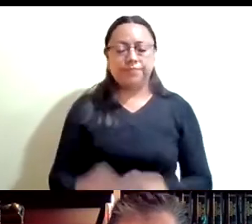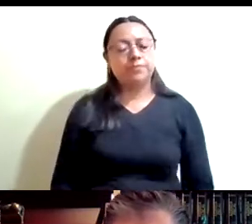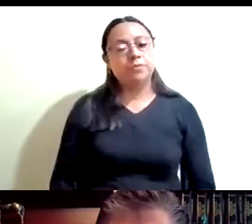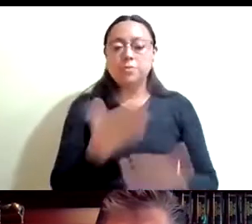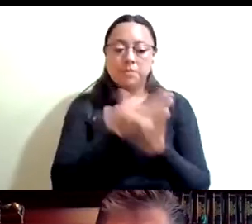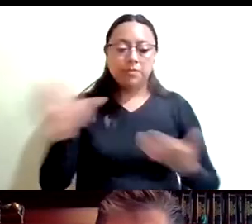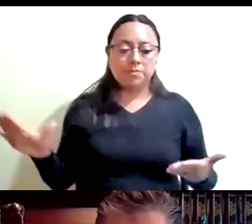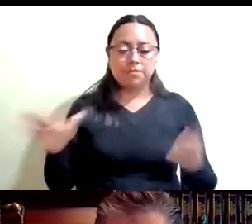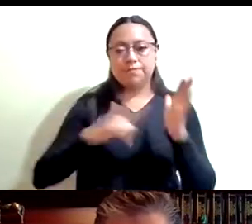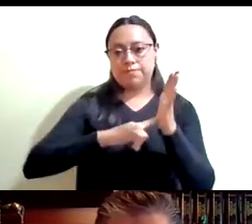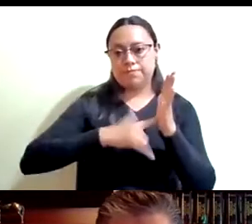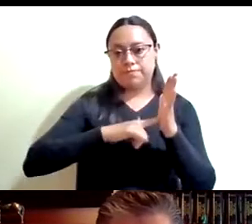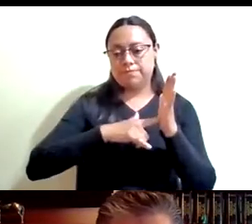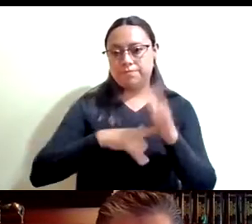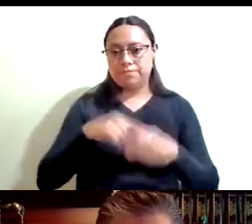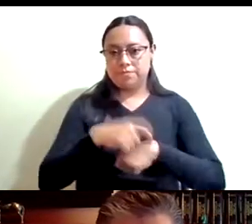los horarios,